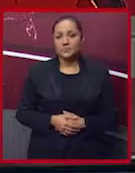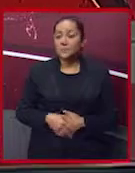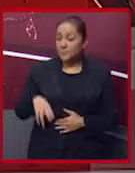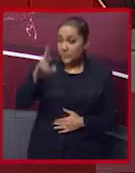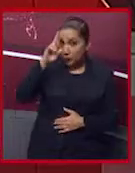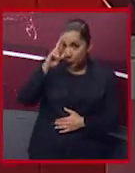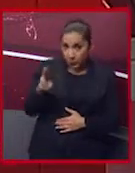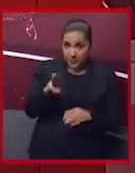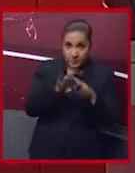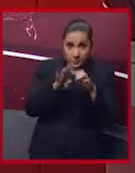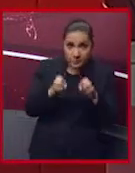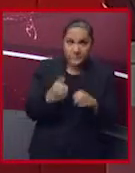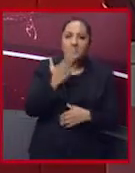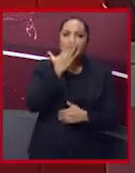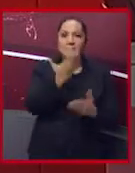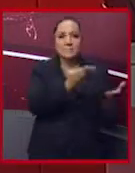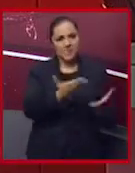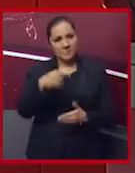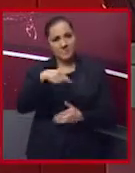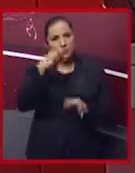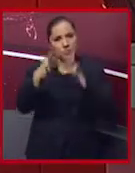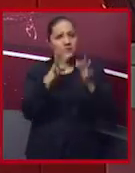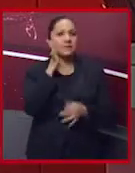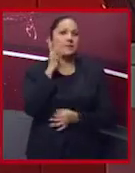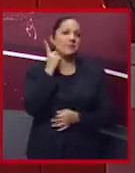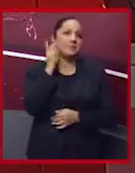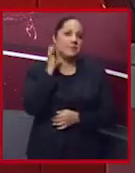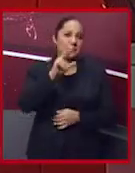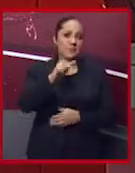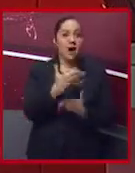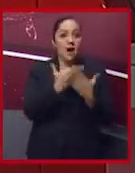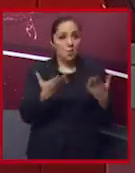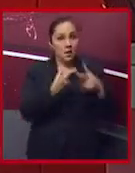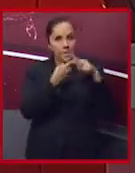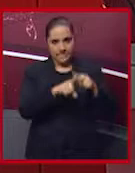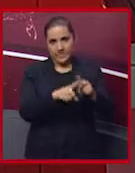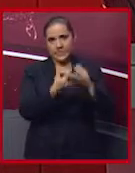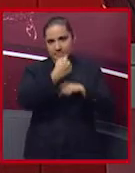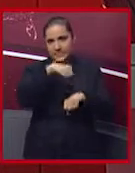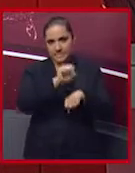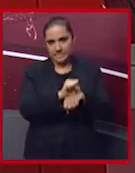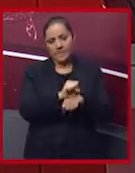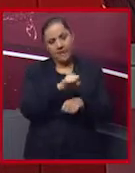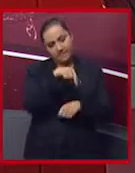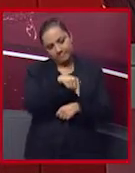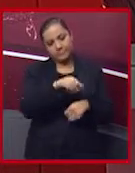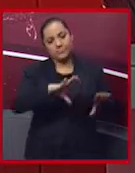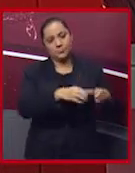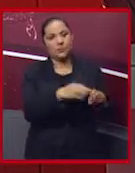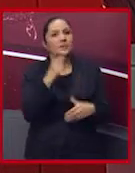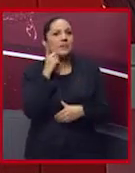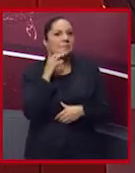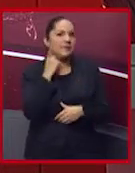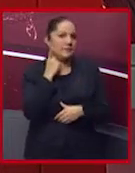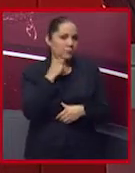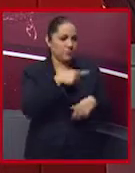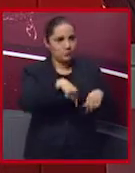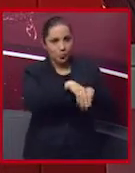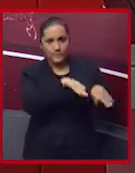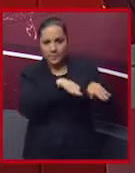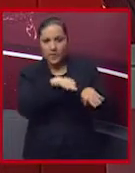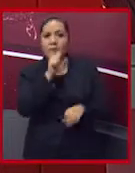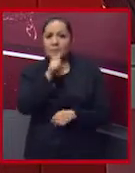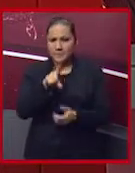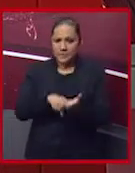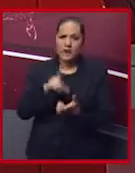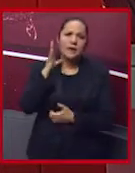Hola, ¿qué tal? Bienvenido a Noticias del Congreso. Inicia la semana con actividad en el Palacio Legislativo de San Lázaro y en el Senado de la República. Aquí le